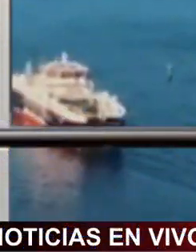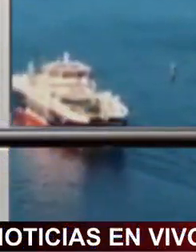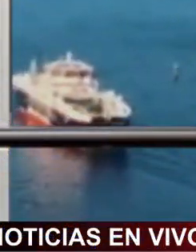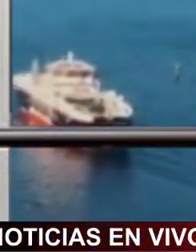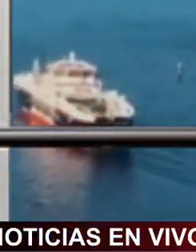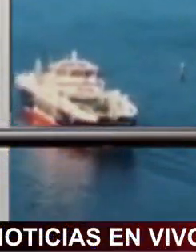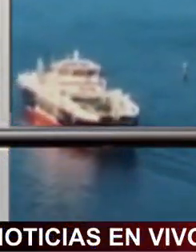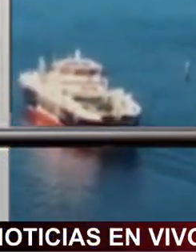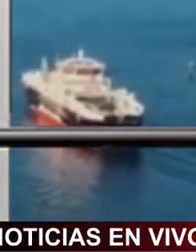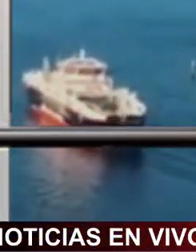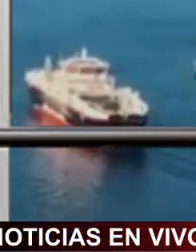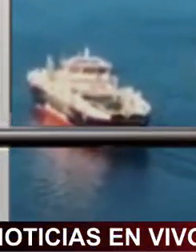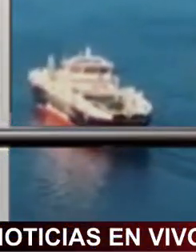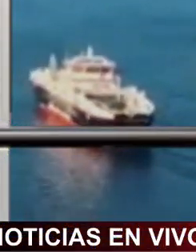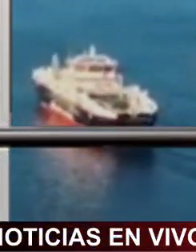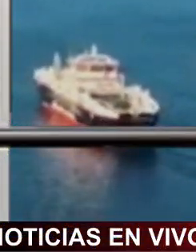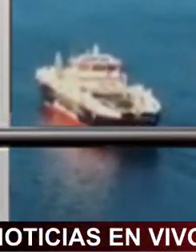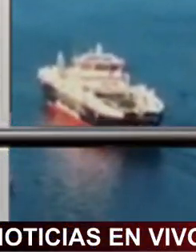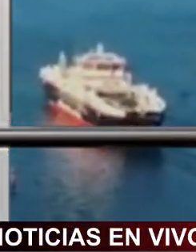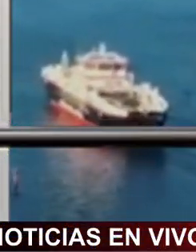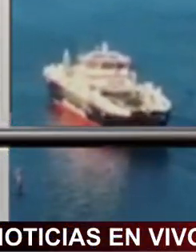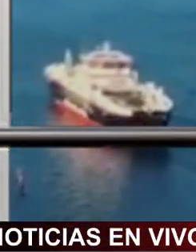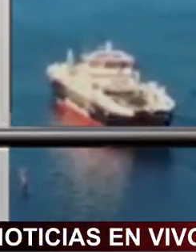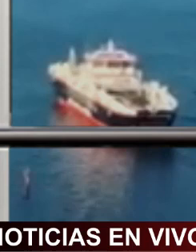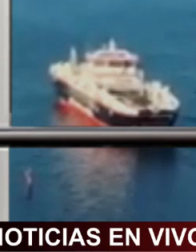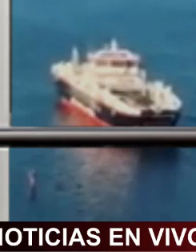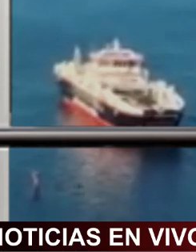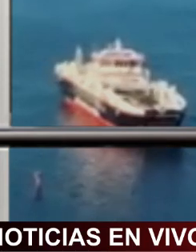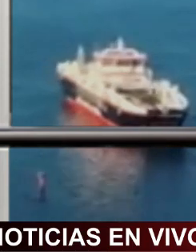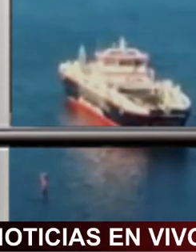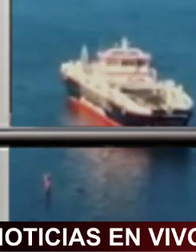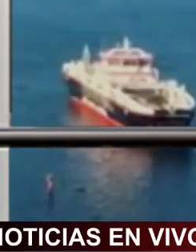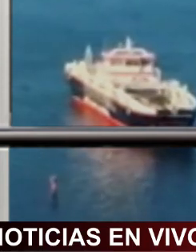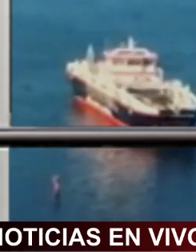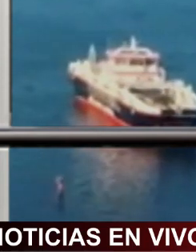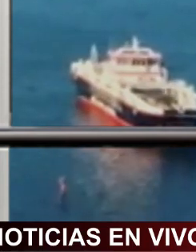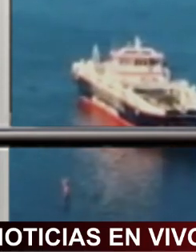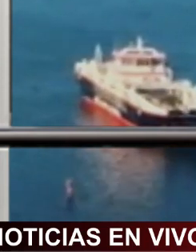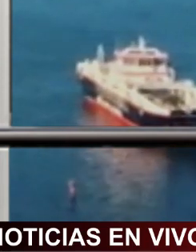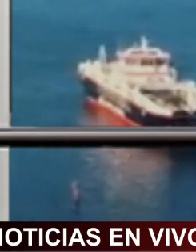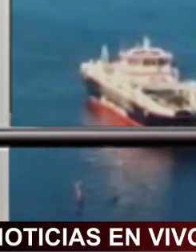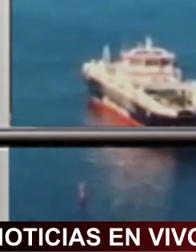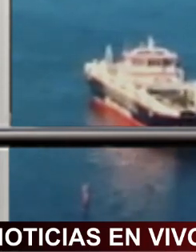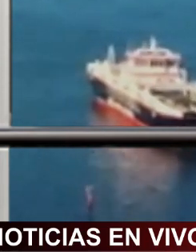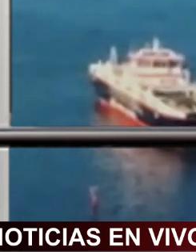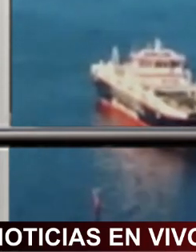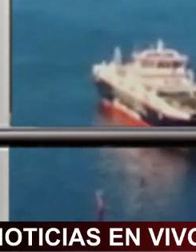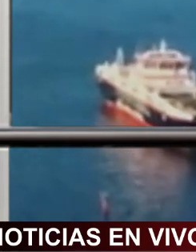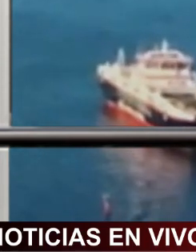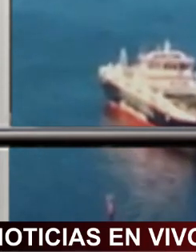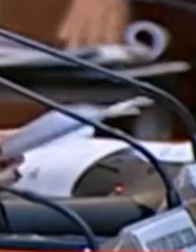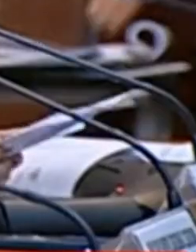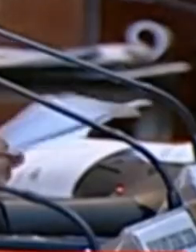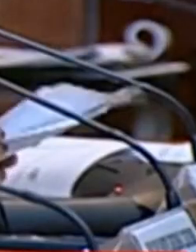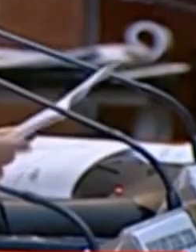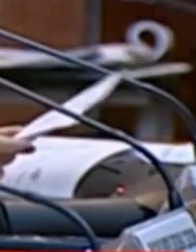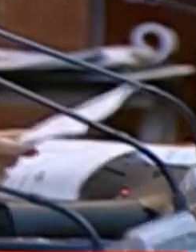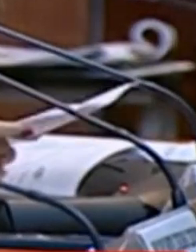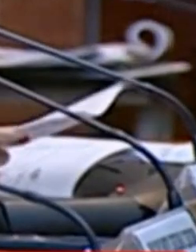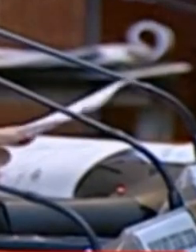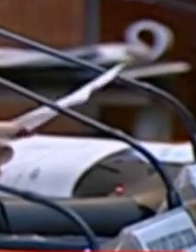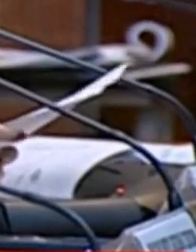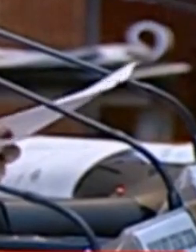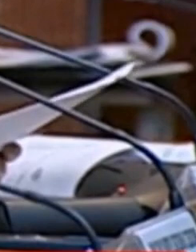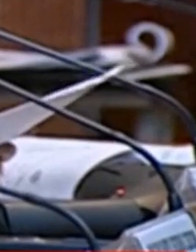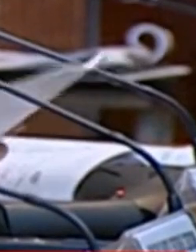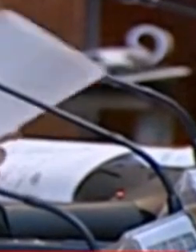Vamos a la información internacional y el presidente Castillo, en su hora más difícil, podría ser aceptado una denuncia